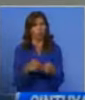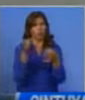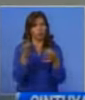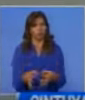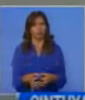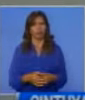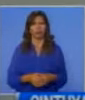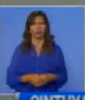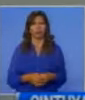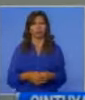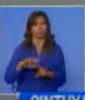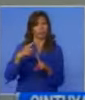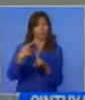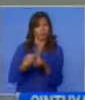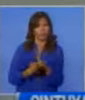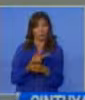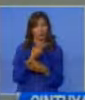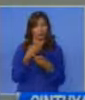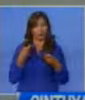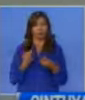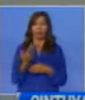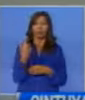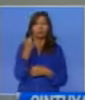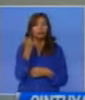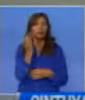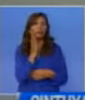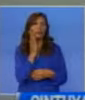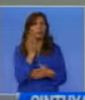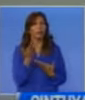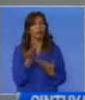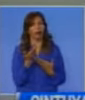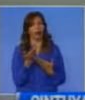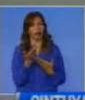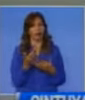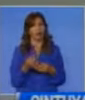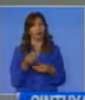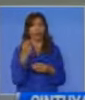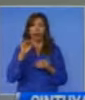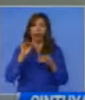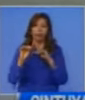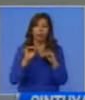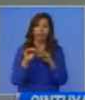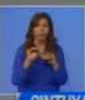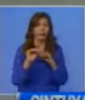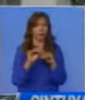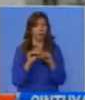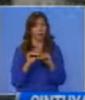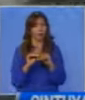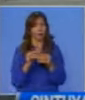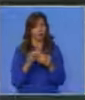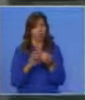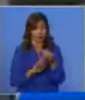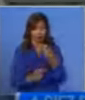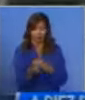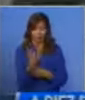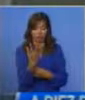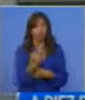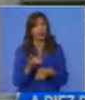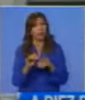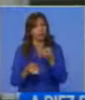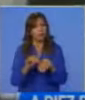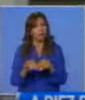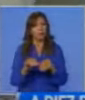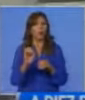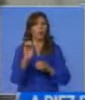los padres de familia tuvieron la oportunidad de ingresar lo que nosotros llamamos observaciones. En el ministerio aseguran que los